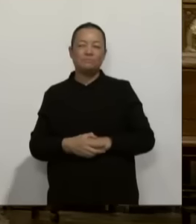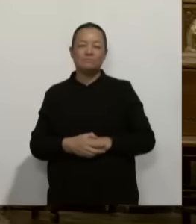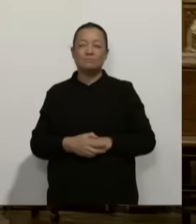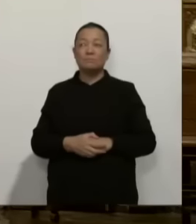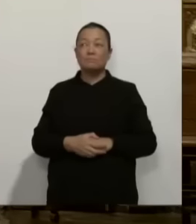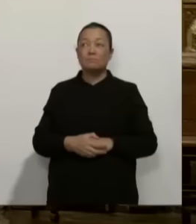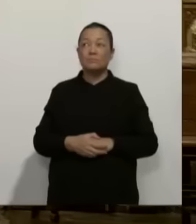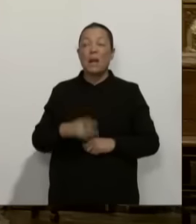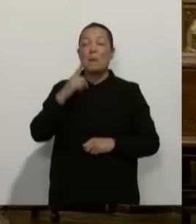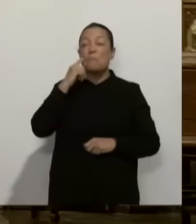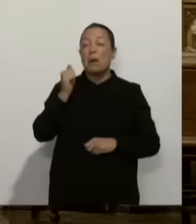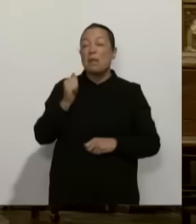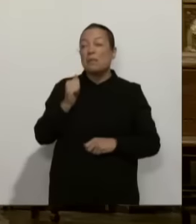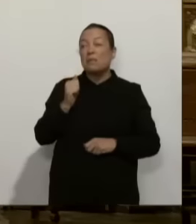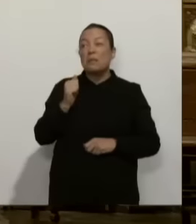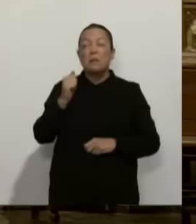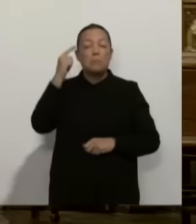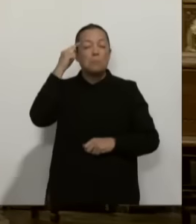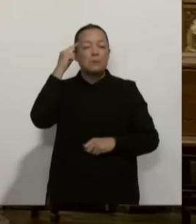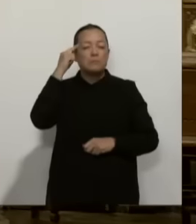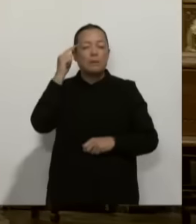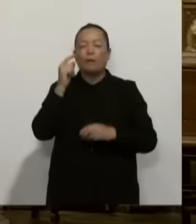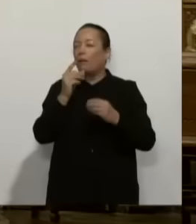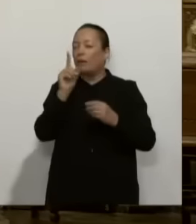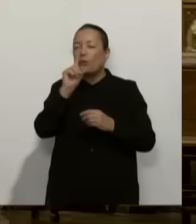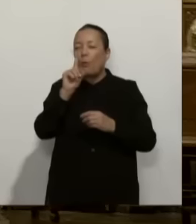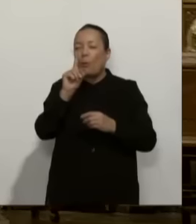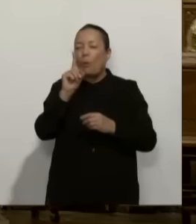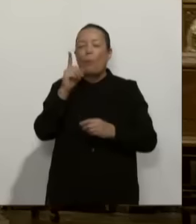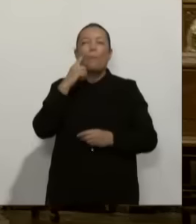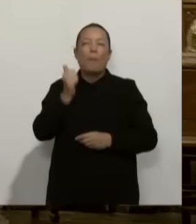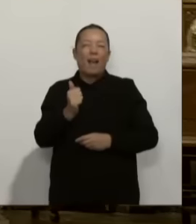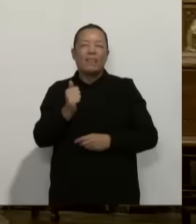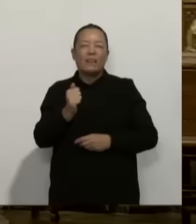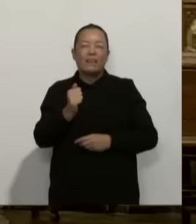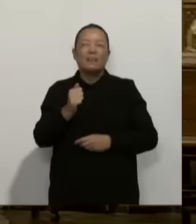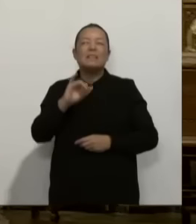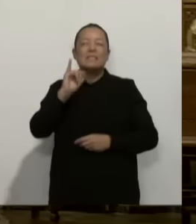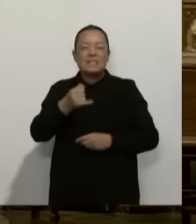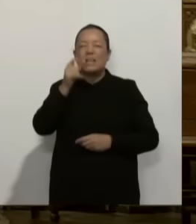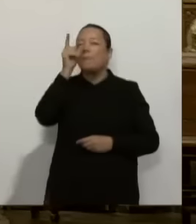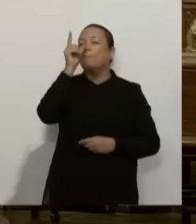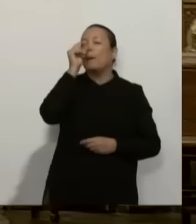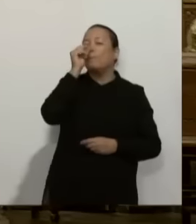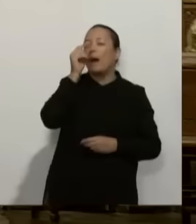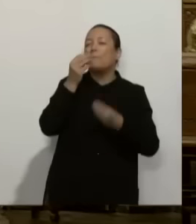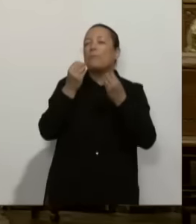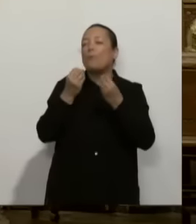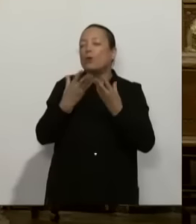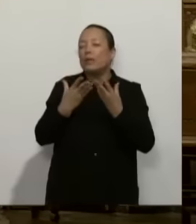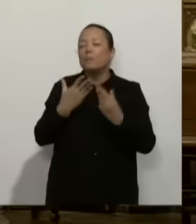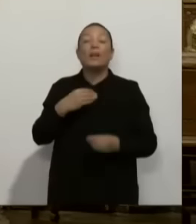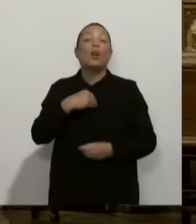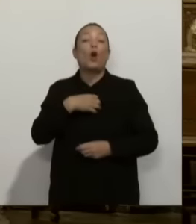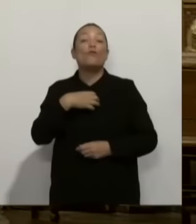este Abba no significa padre, sino más papá, papito. Una relación de mucha confianza con